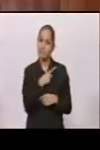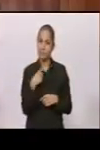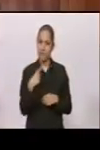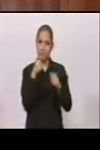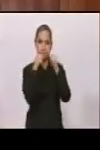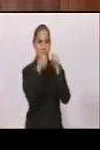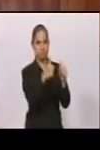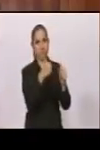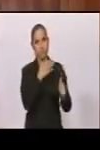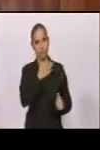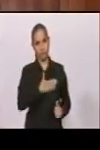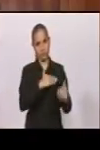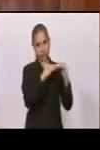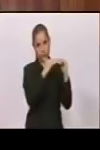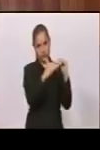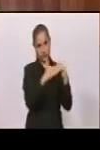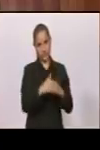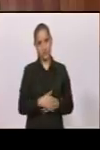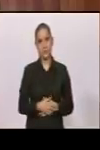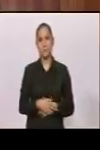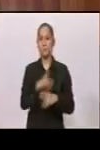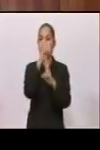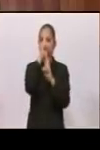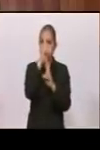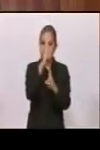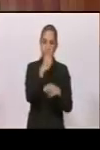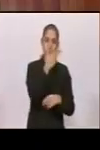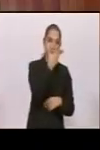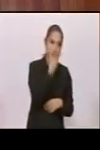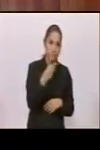Distinguidas señoras y señores,